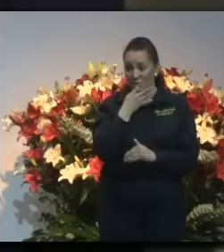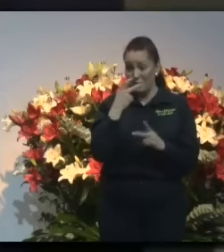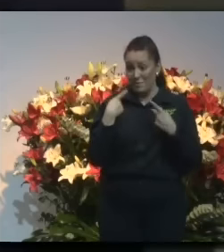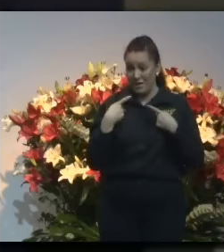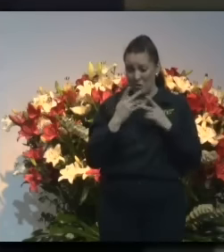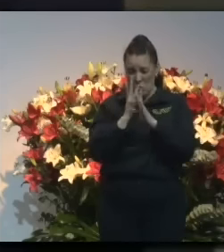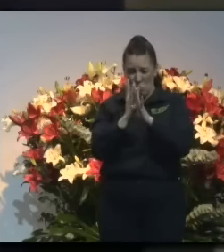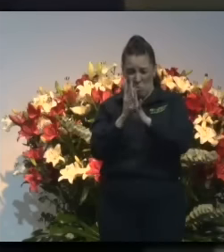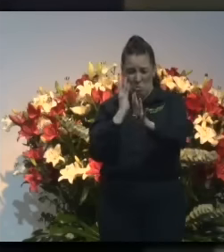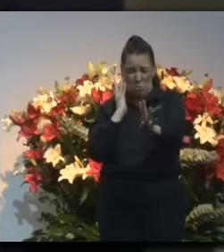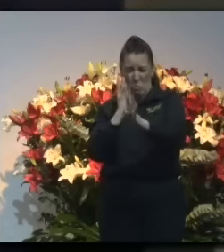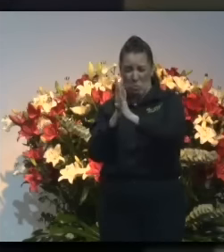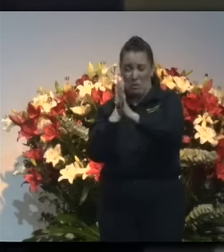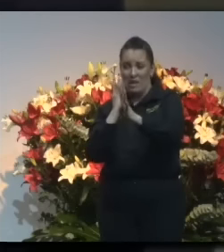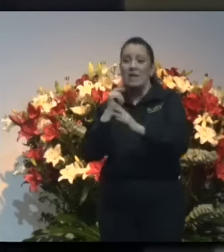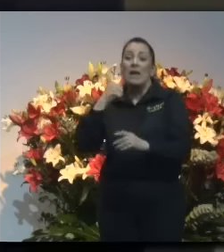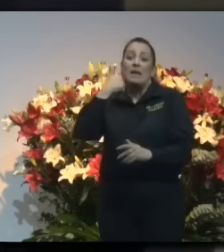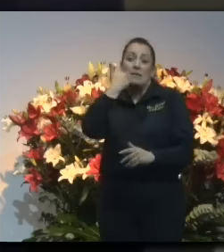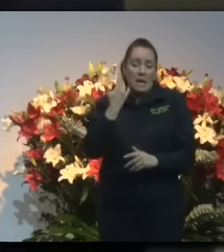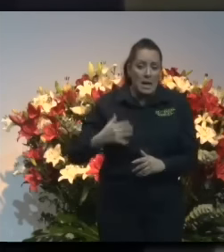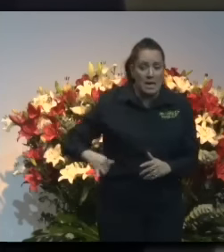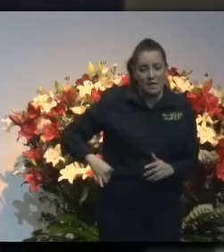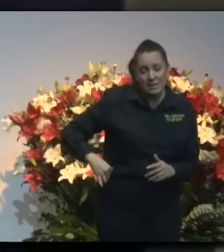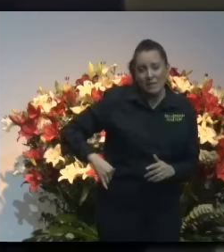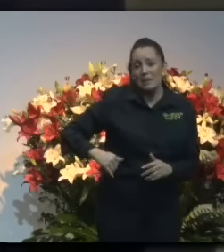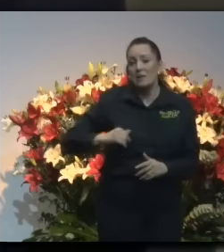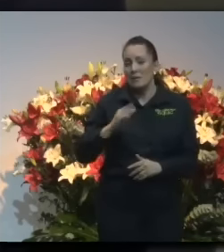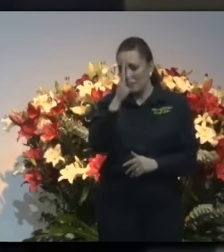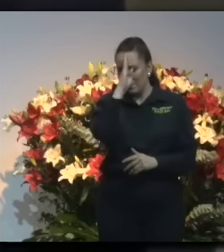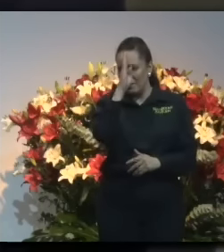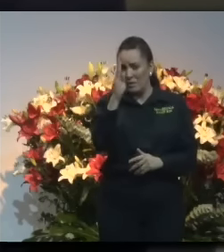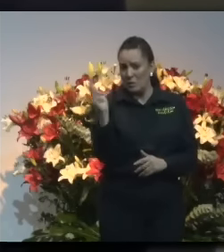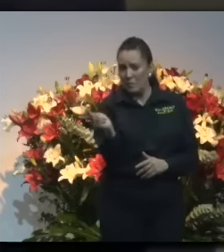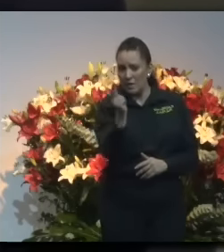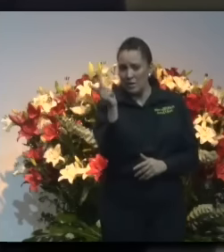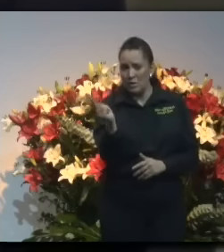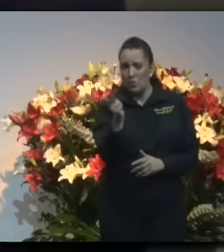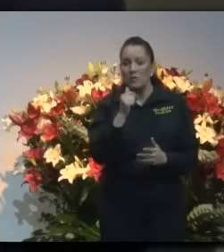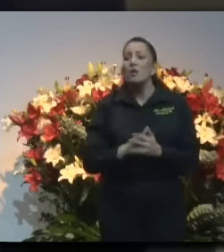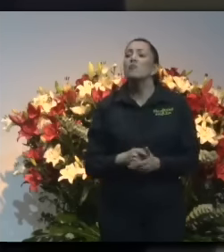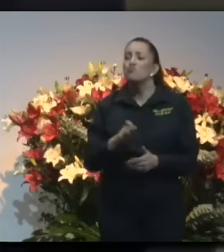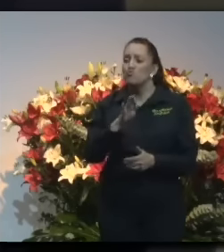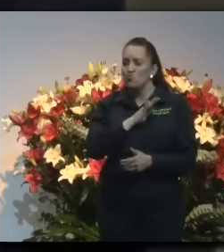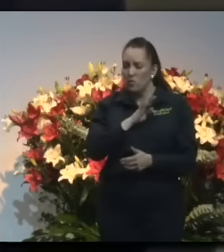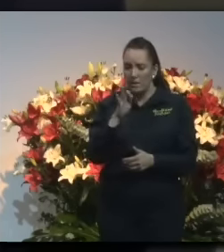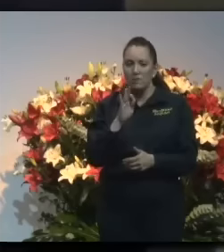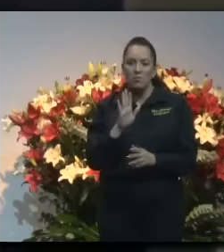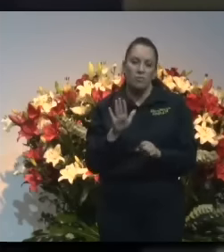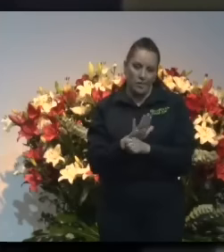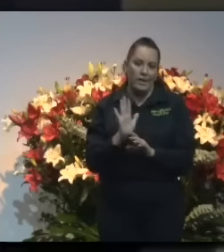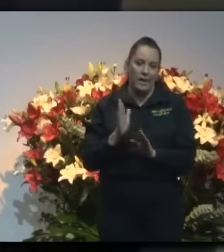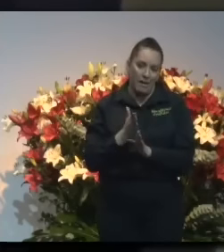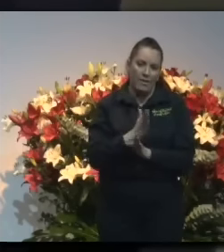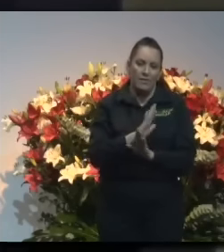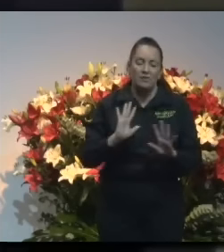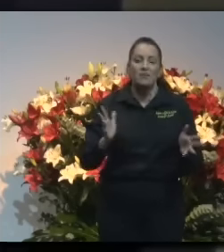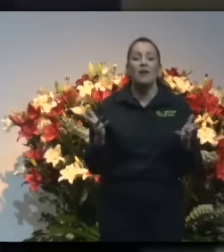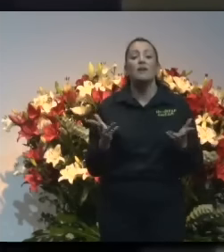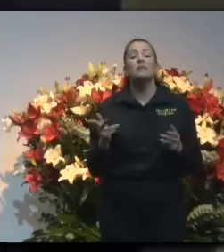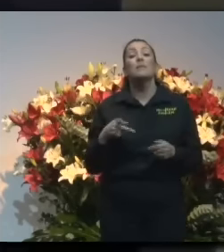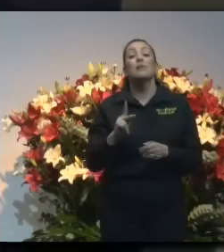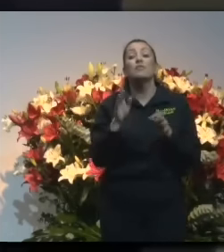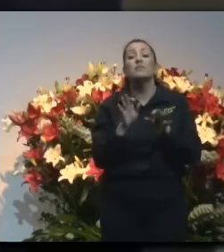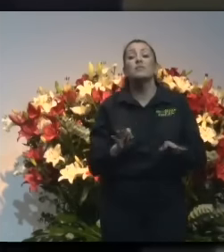que les interese hacerle una pregunta directa a nuestra invitada, pueden hacerlo, que ya lo hicieron, haciendo